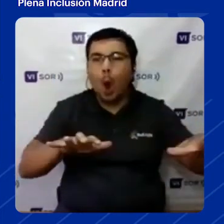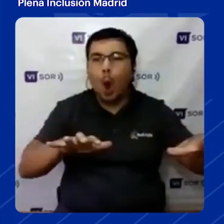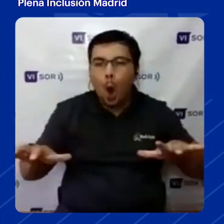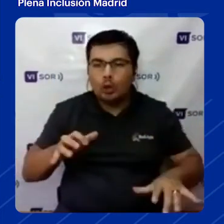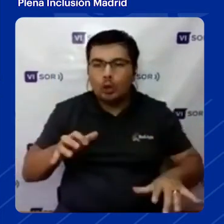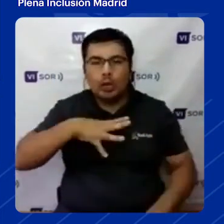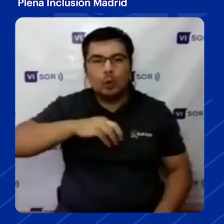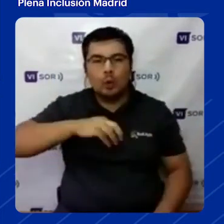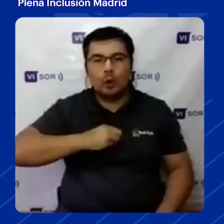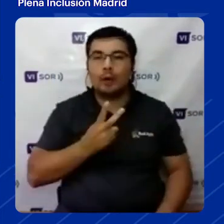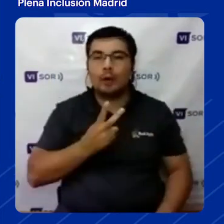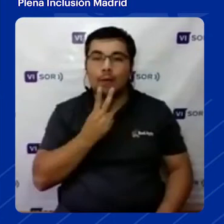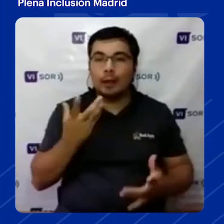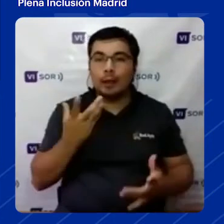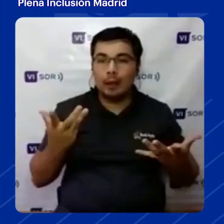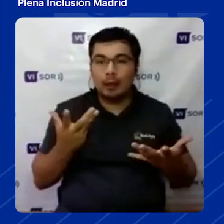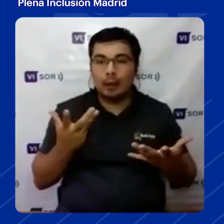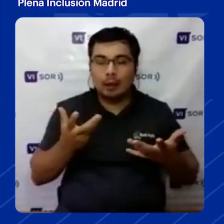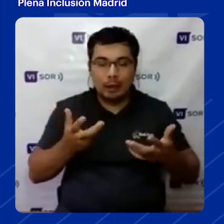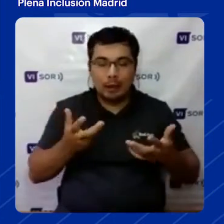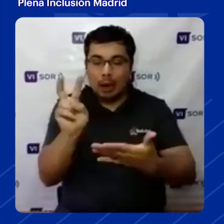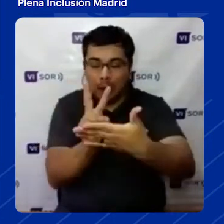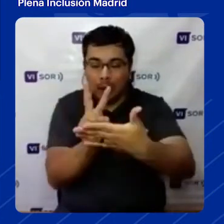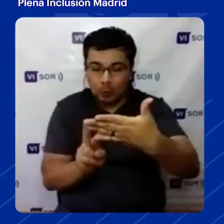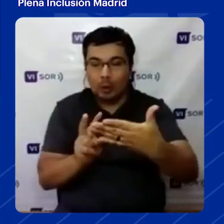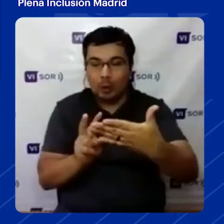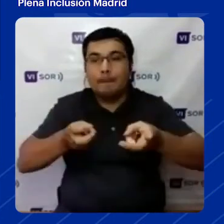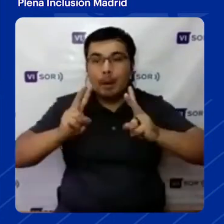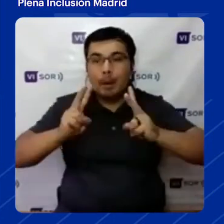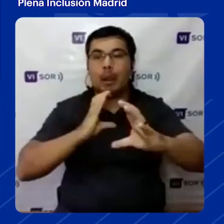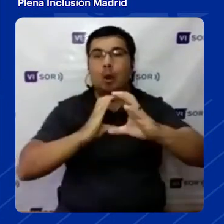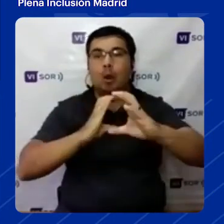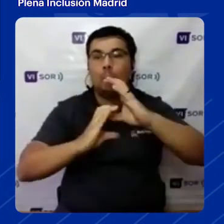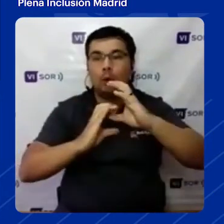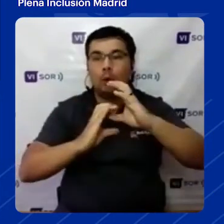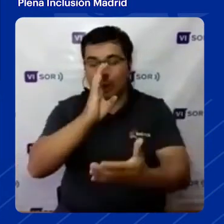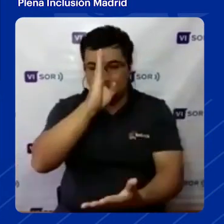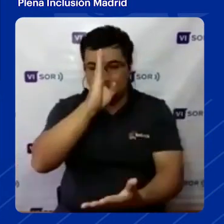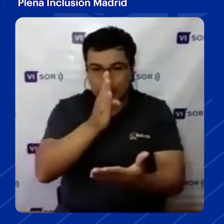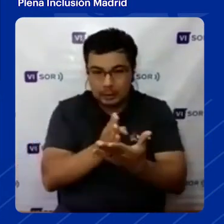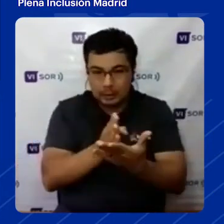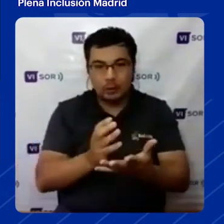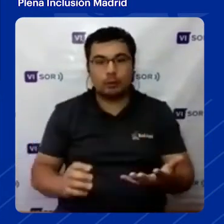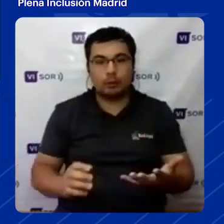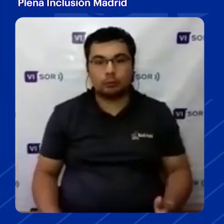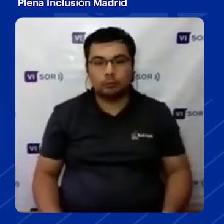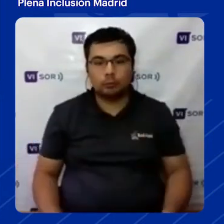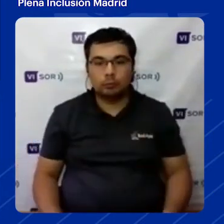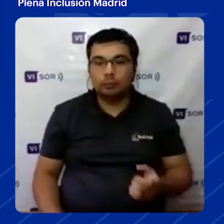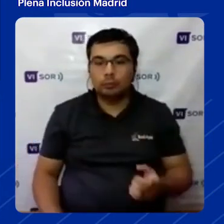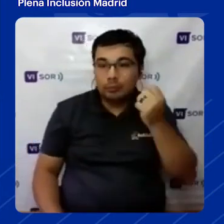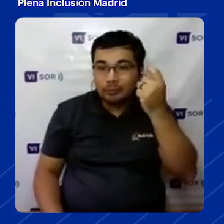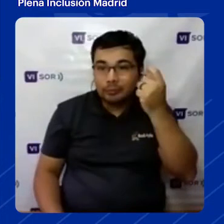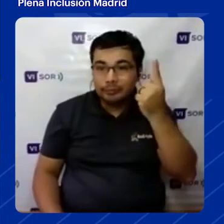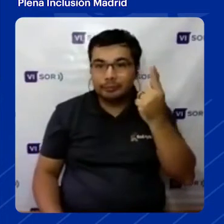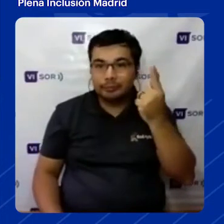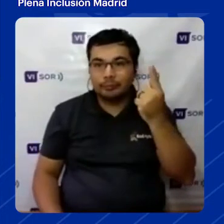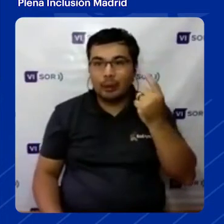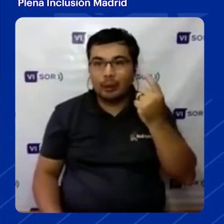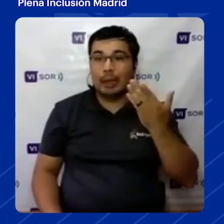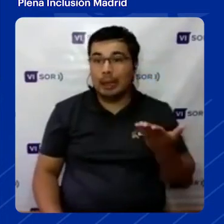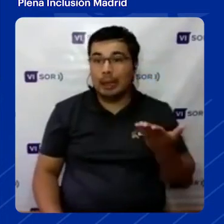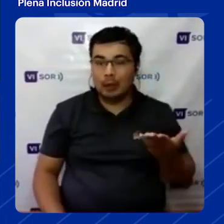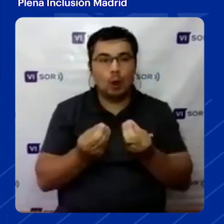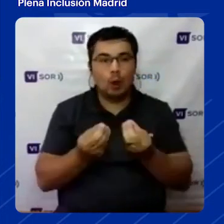comunicarnos, ejercer otros derechos, tomar decisiones y tener una vida autónoma. Y de eso se trata en muchos casos,